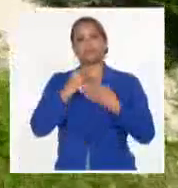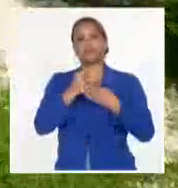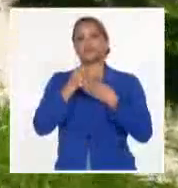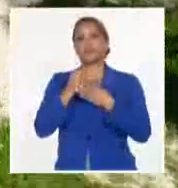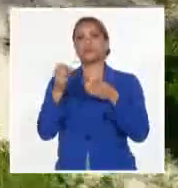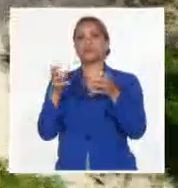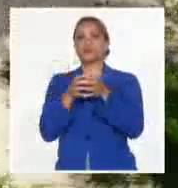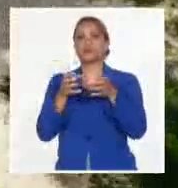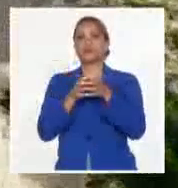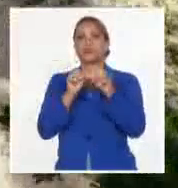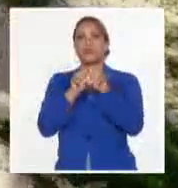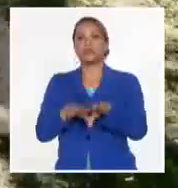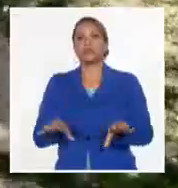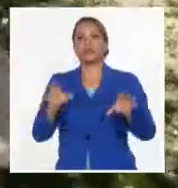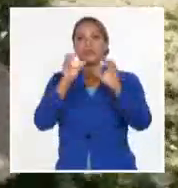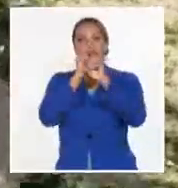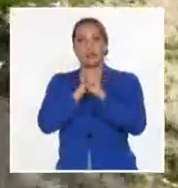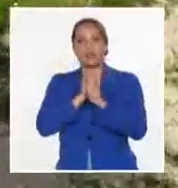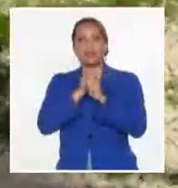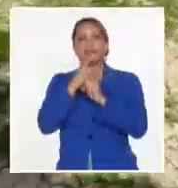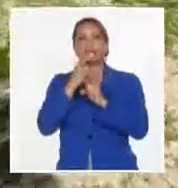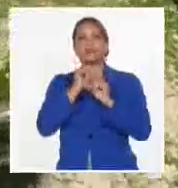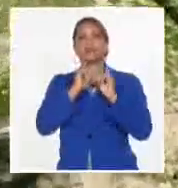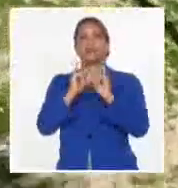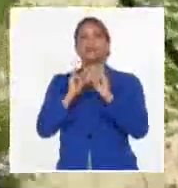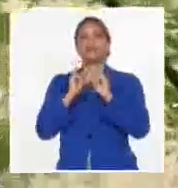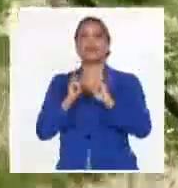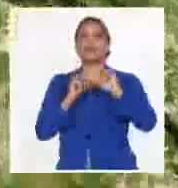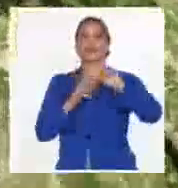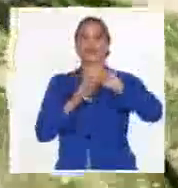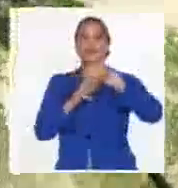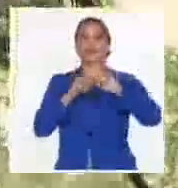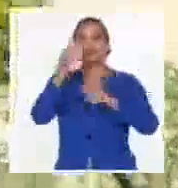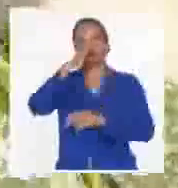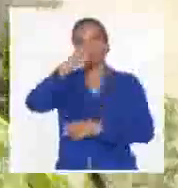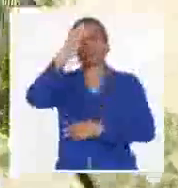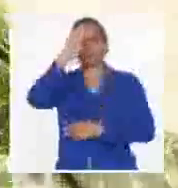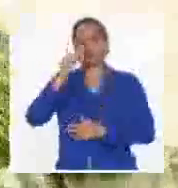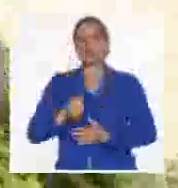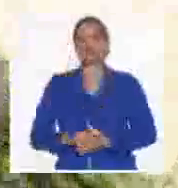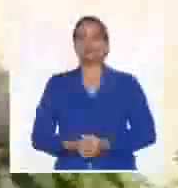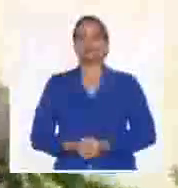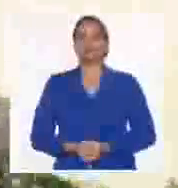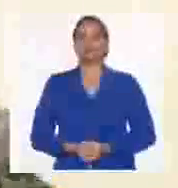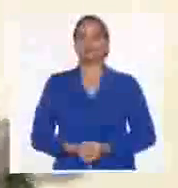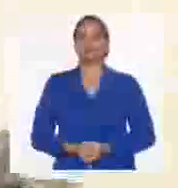de naturaleza secreta, este fue un reporte de Esteban Ríos y Abdiel Bermúdez para el canal cubano de noticias.